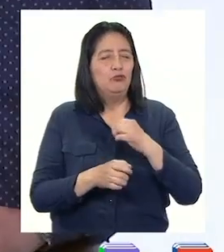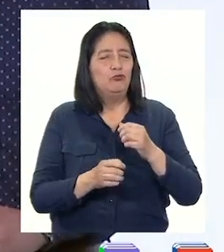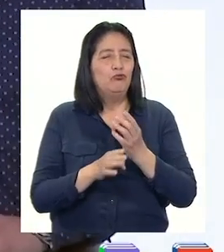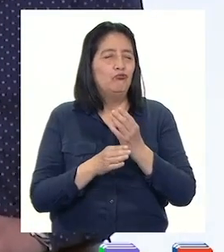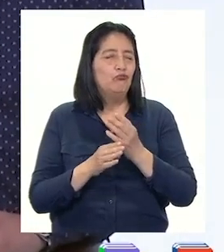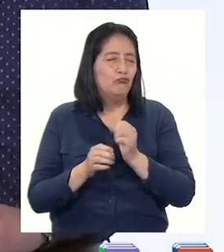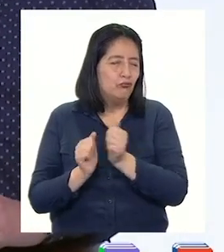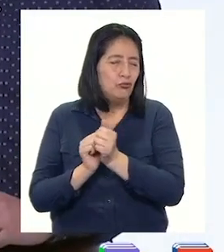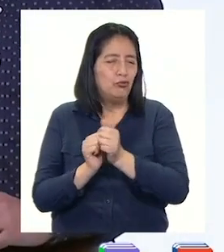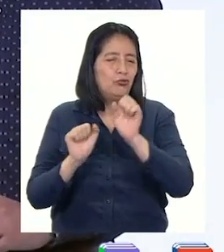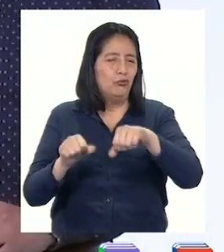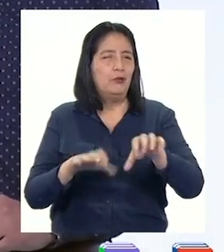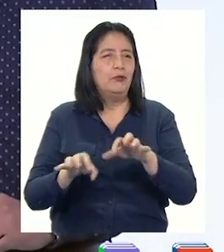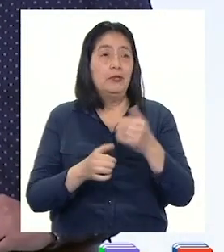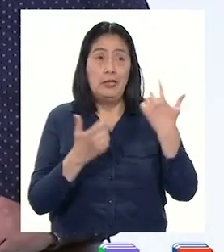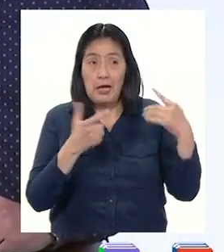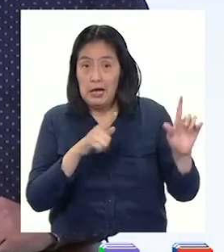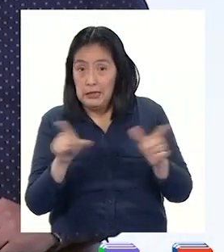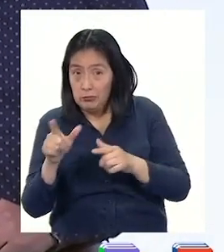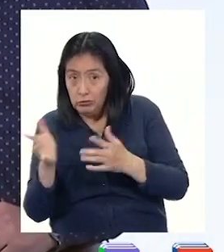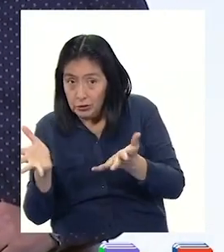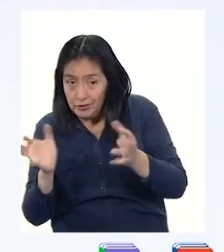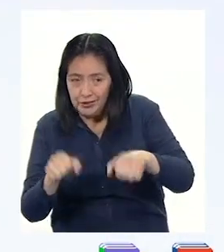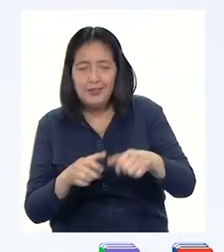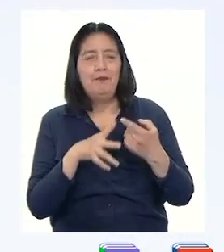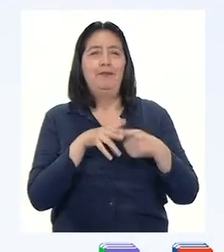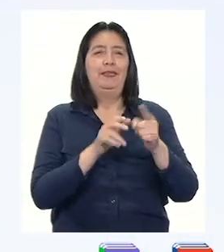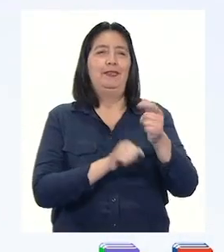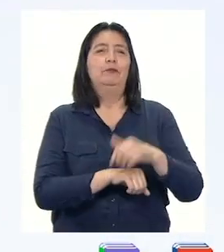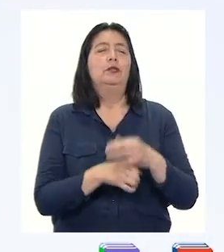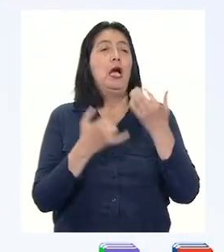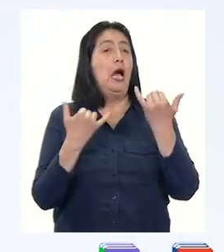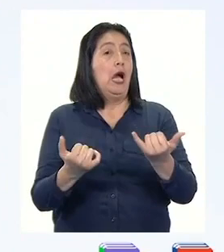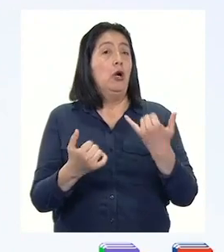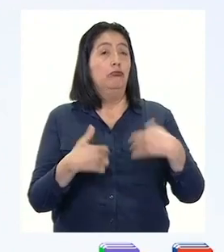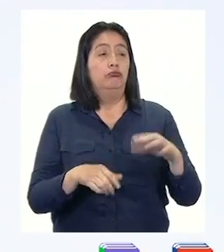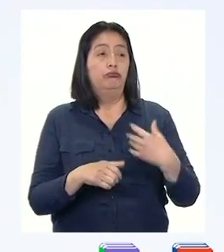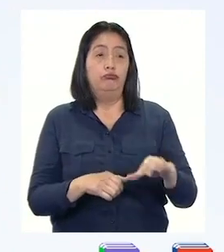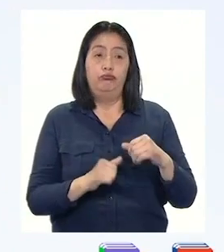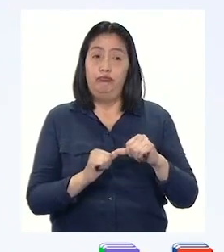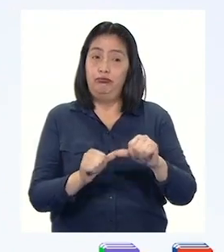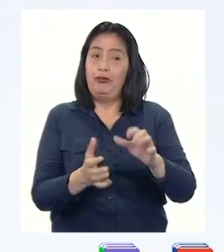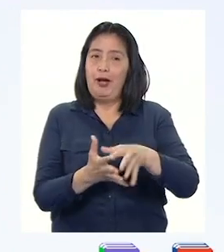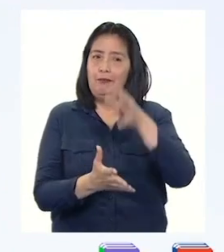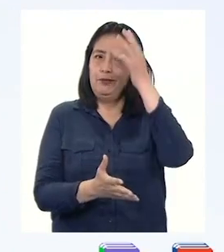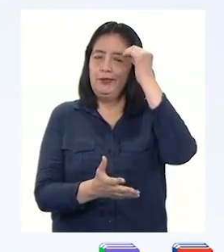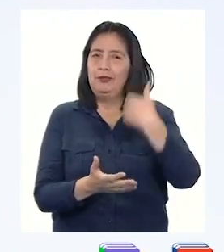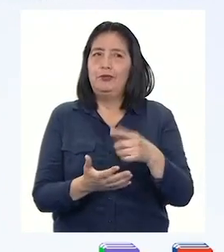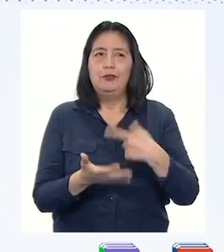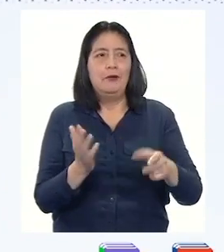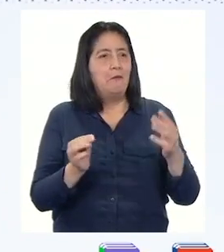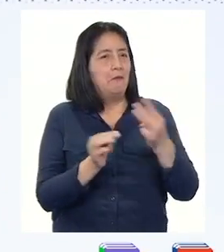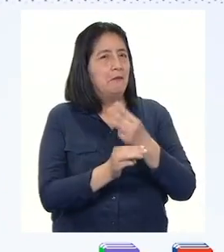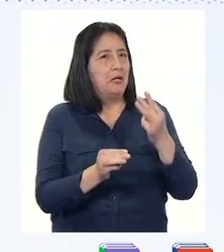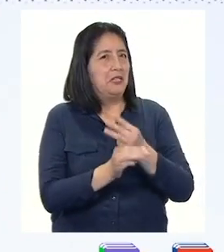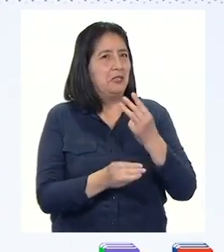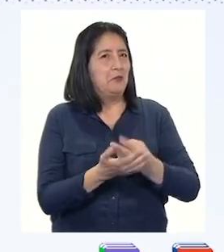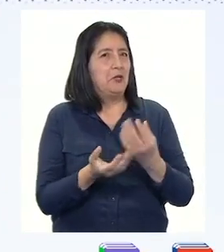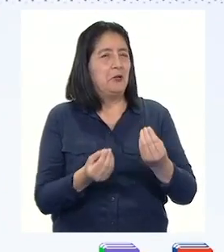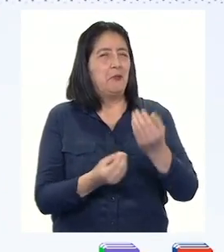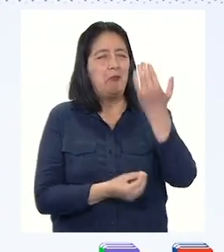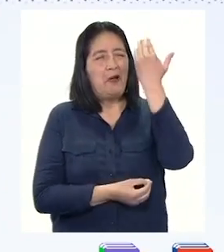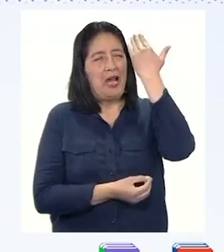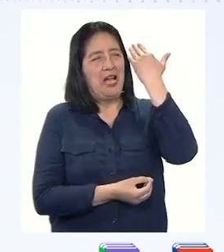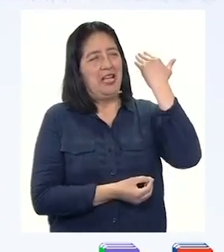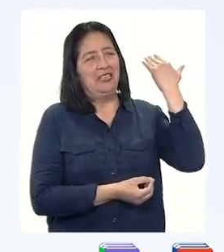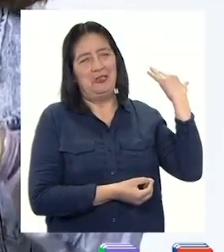juntos. ¿Listas y listos? ¡Empecemos! Hoy vamos a seguir aprendiendo a hacer matemática como